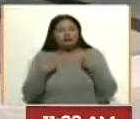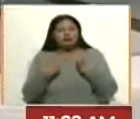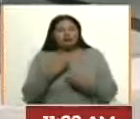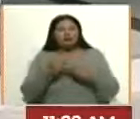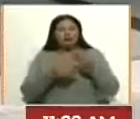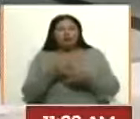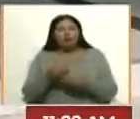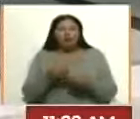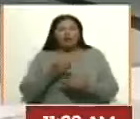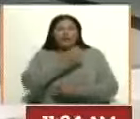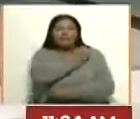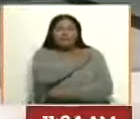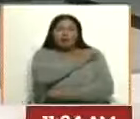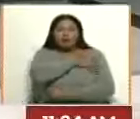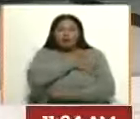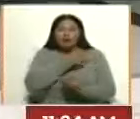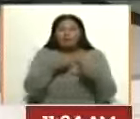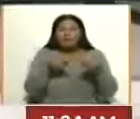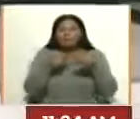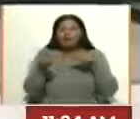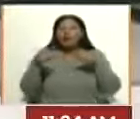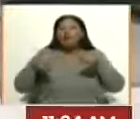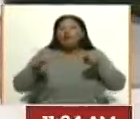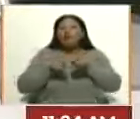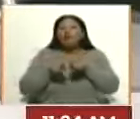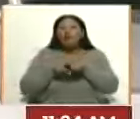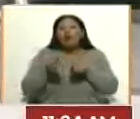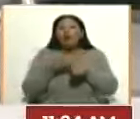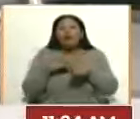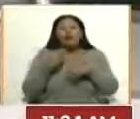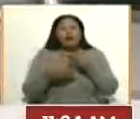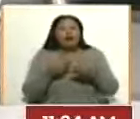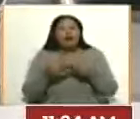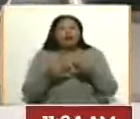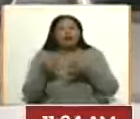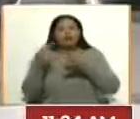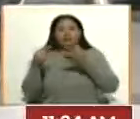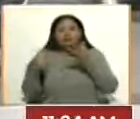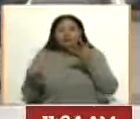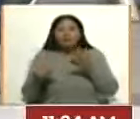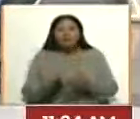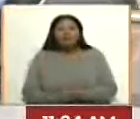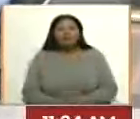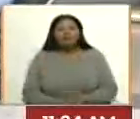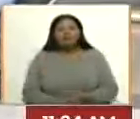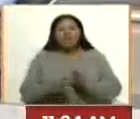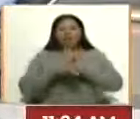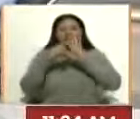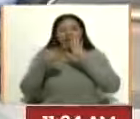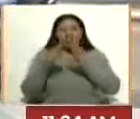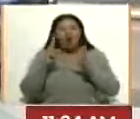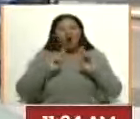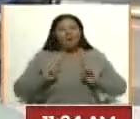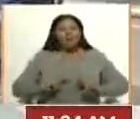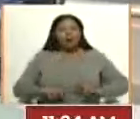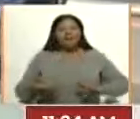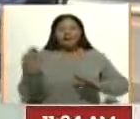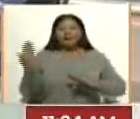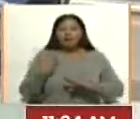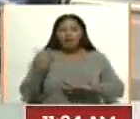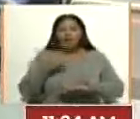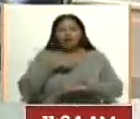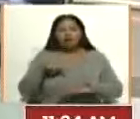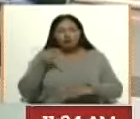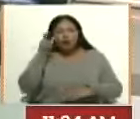la de Palestina, pero al mismo tiempo tratan de apelar a la argumentación de los derechos humanos para sancionarnos acá